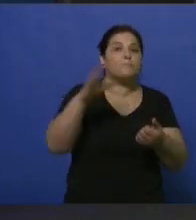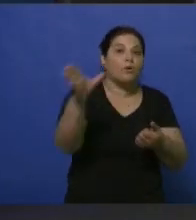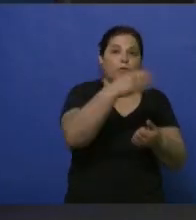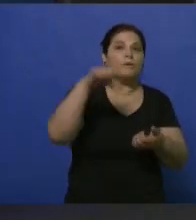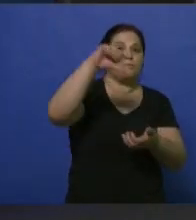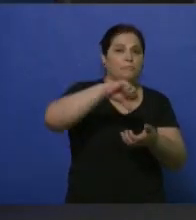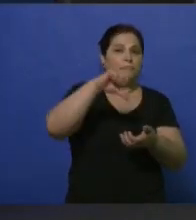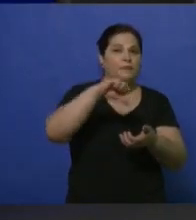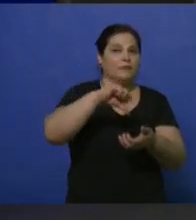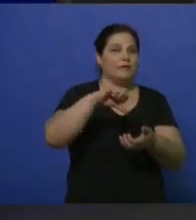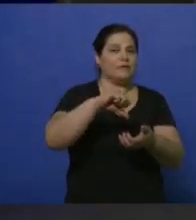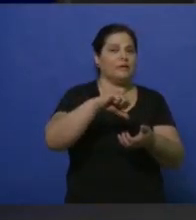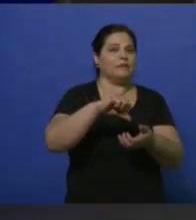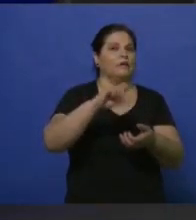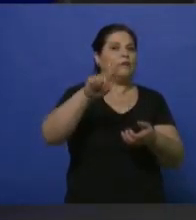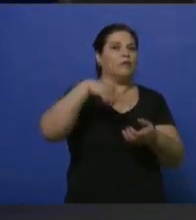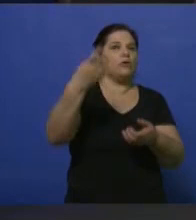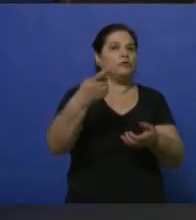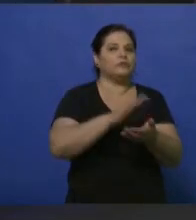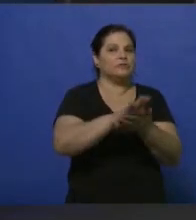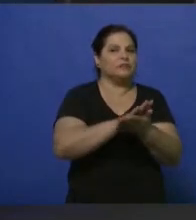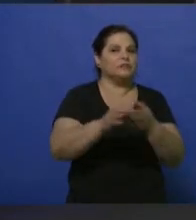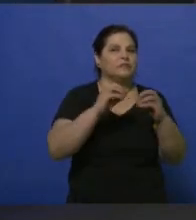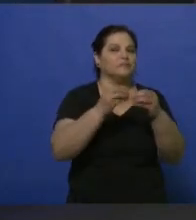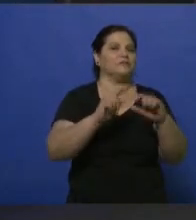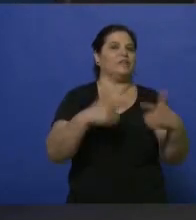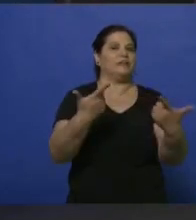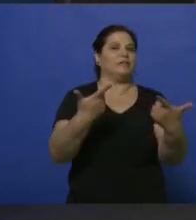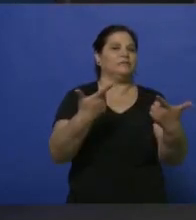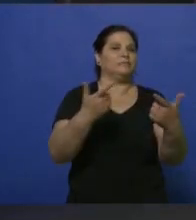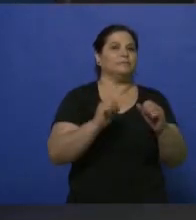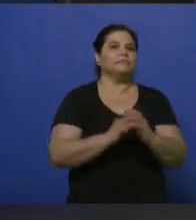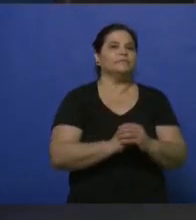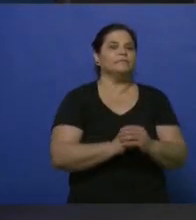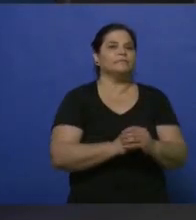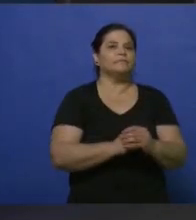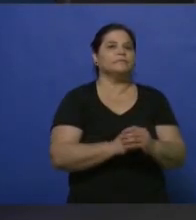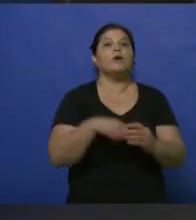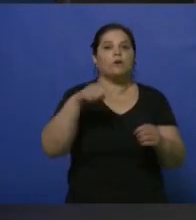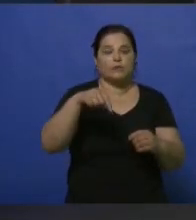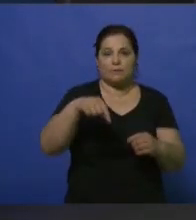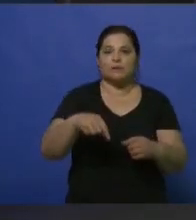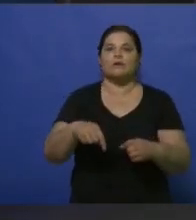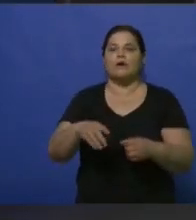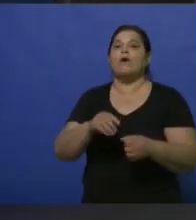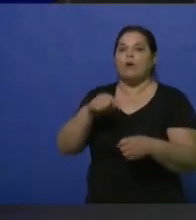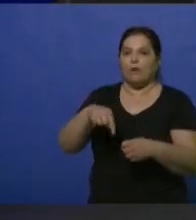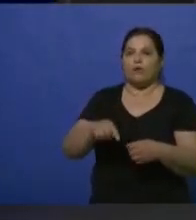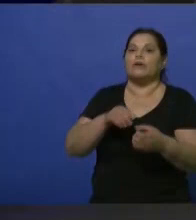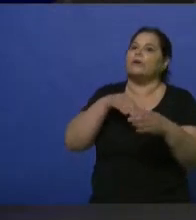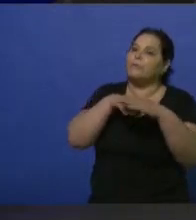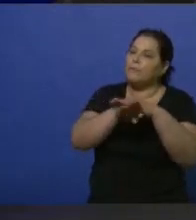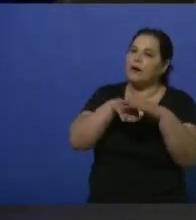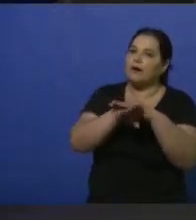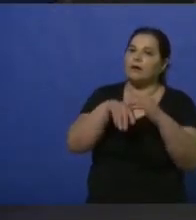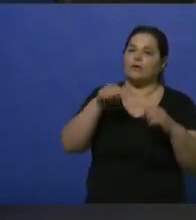Excelente frase, no te la había escuchado. Es obvio. Excelente frase, claro. Pero decíamos, bueno, casualmente hoy los bancarios se le dio un aumento a sus empleados en el